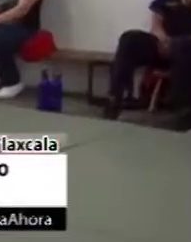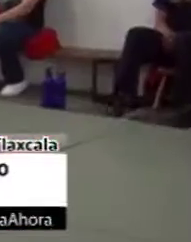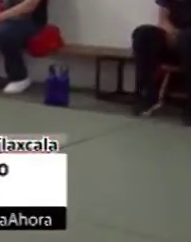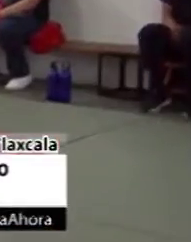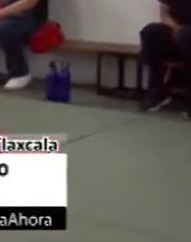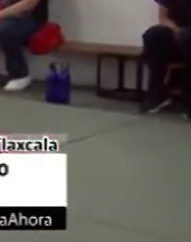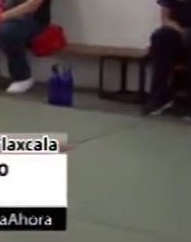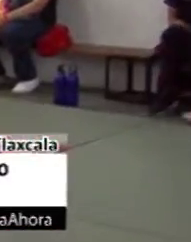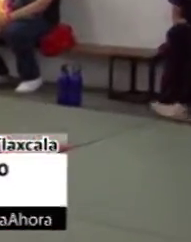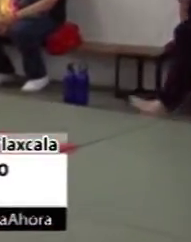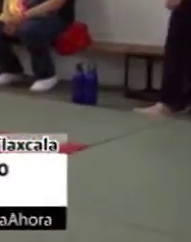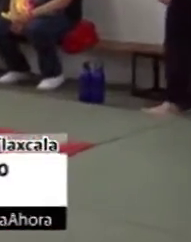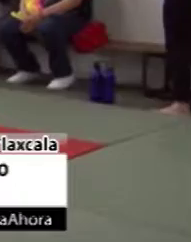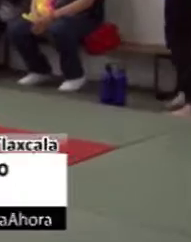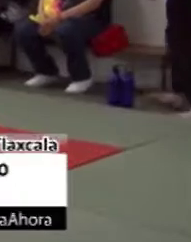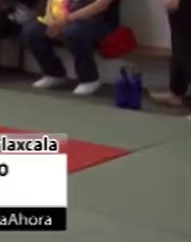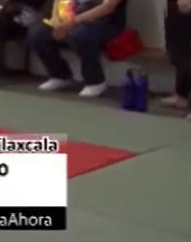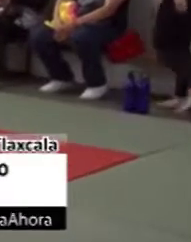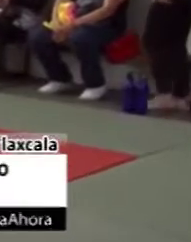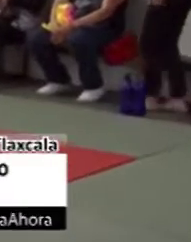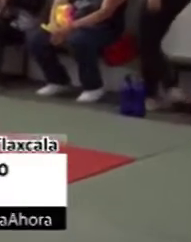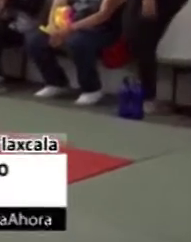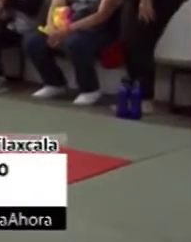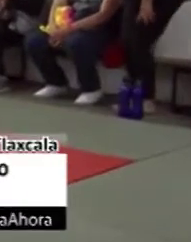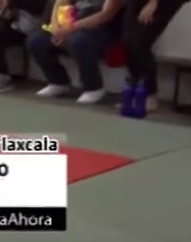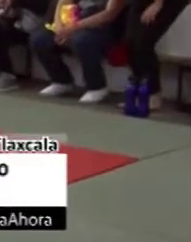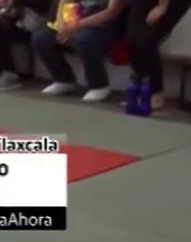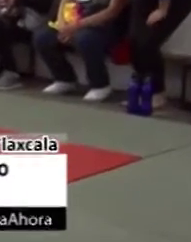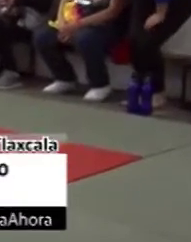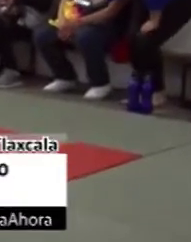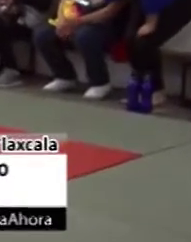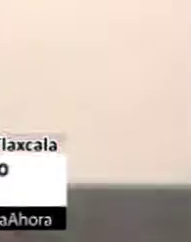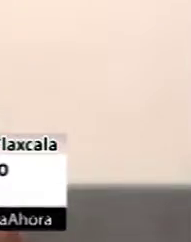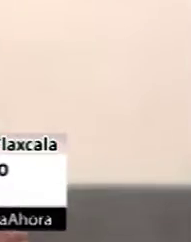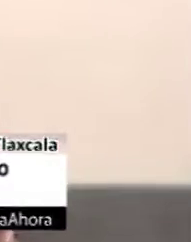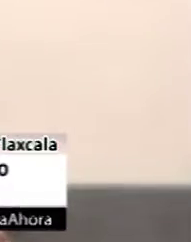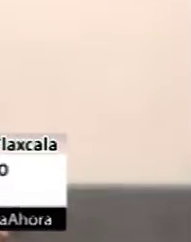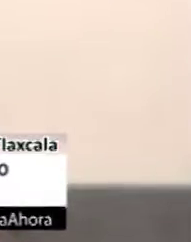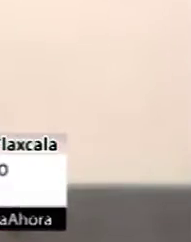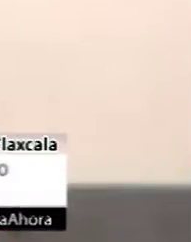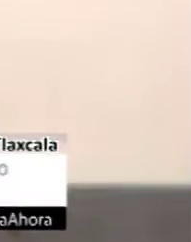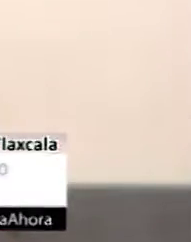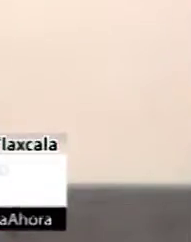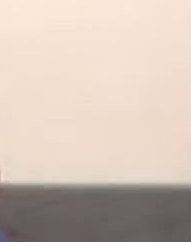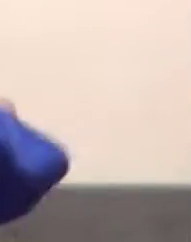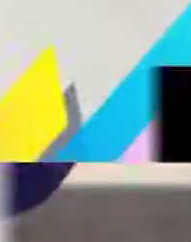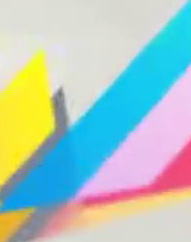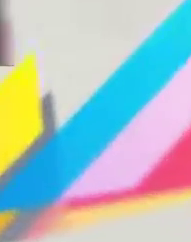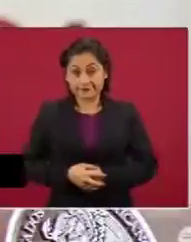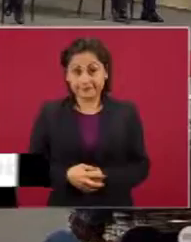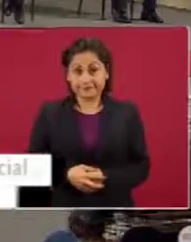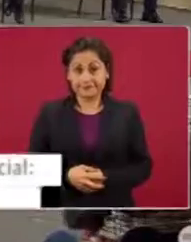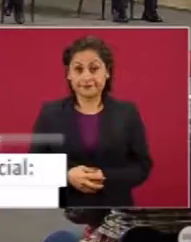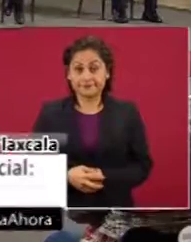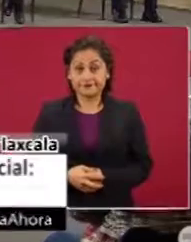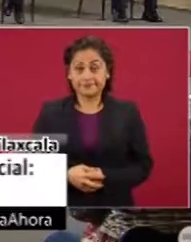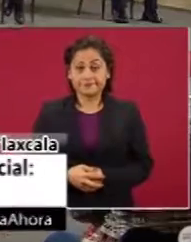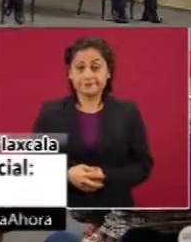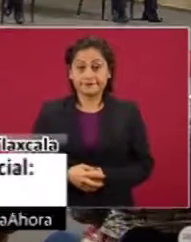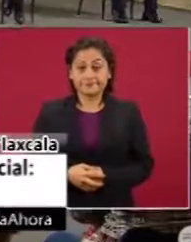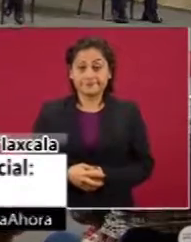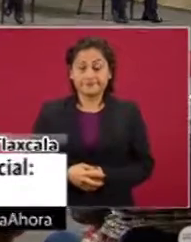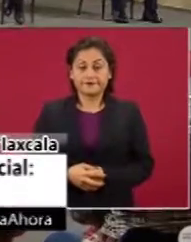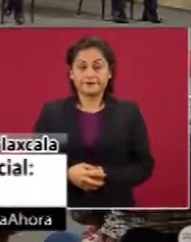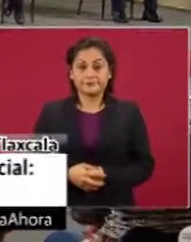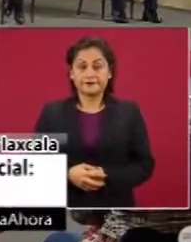Muñoz, responsable de este deporte, señaló que ha sido un año difícil para entrenadores y atletas. Tras la aprobación en el Senado